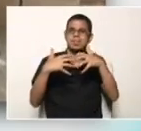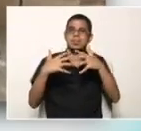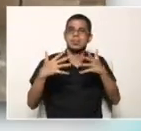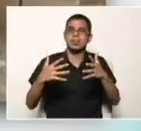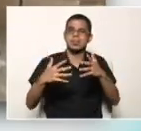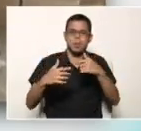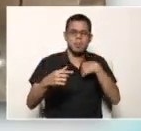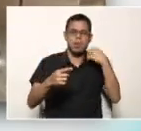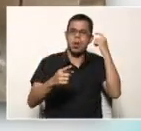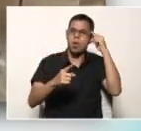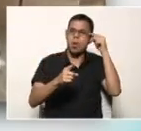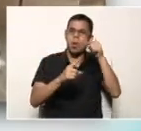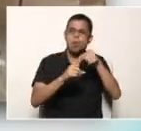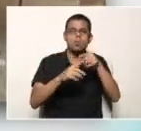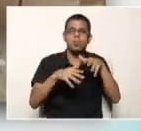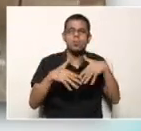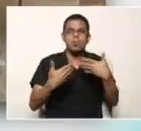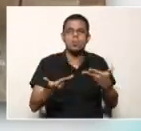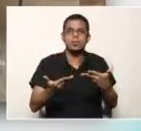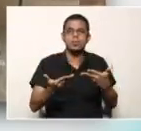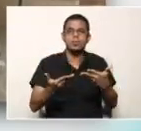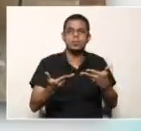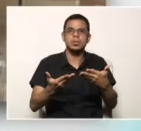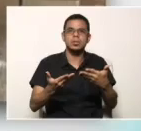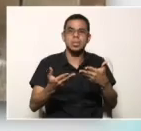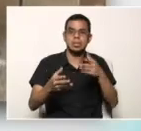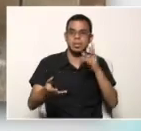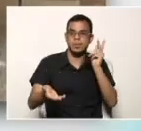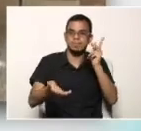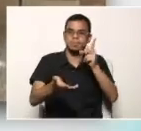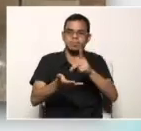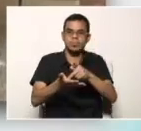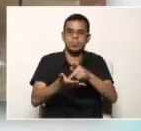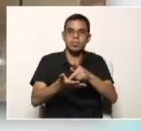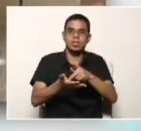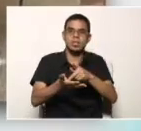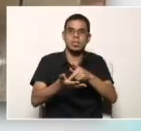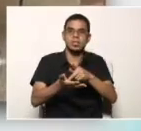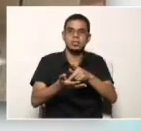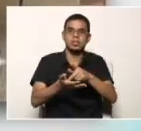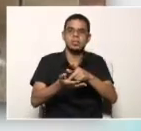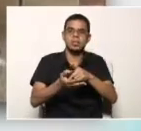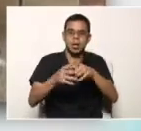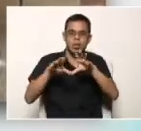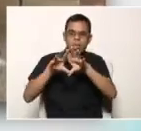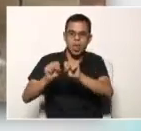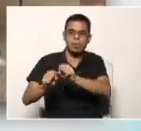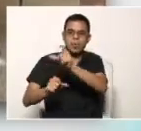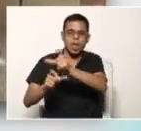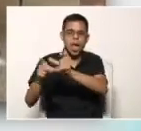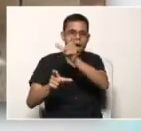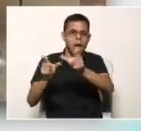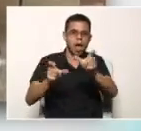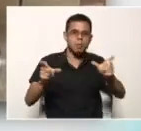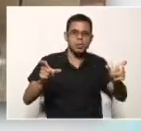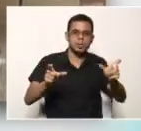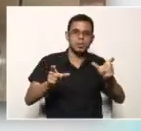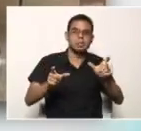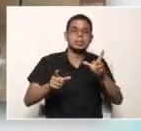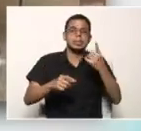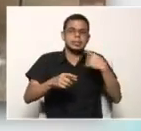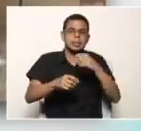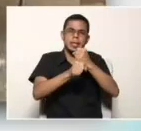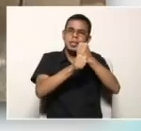se basaban en llegar donde los realistas se hallaban acantonados. Solo tenía que esperar el